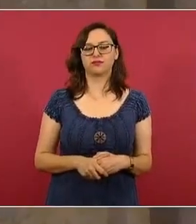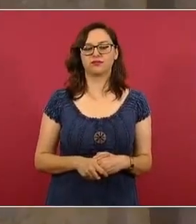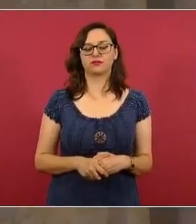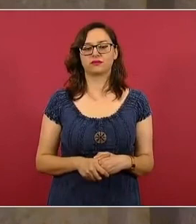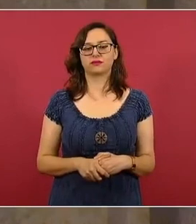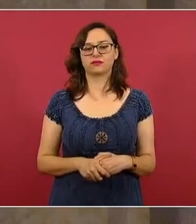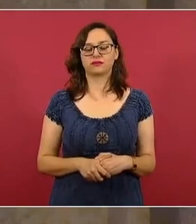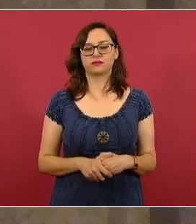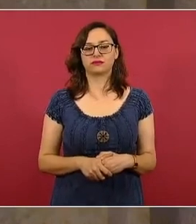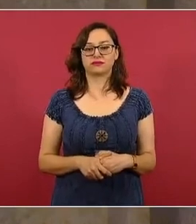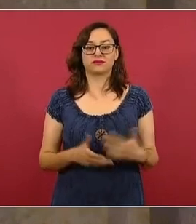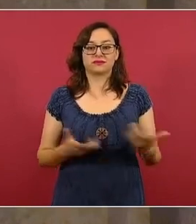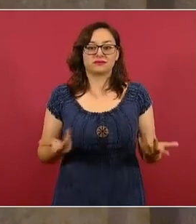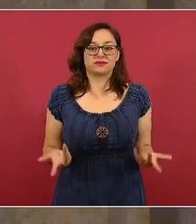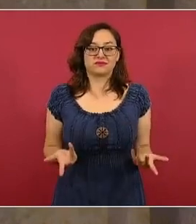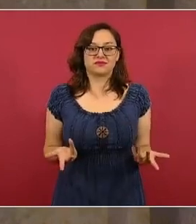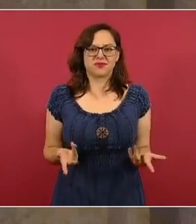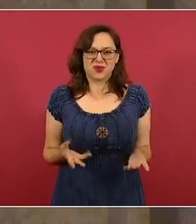Porque primero